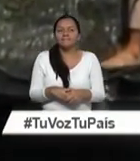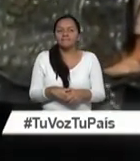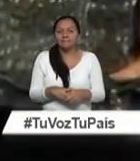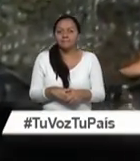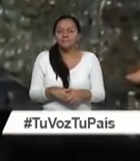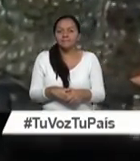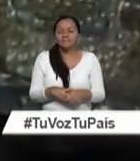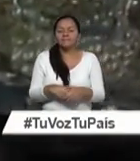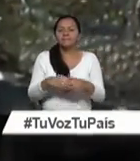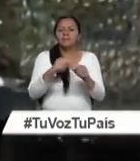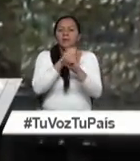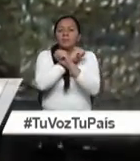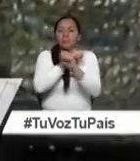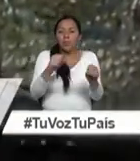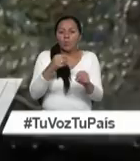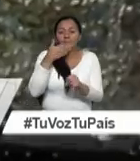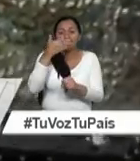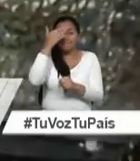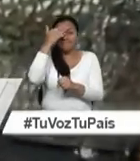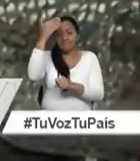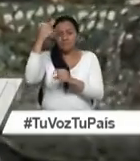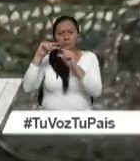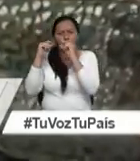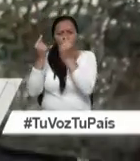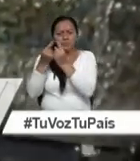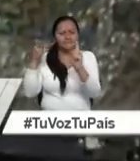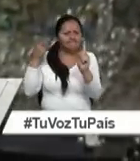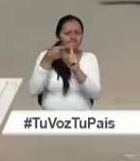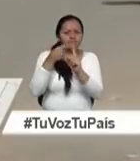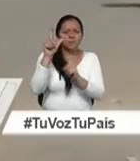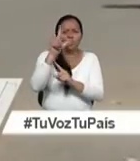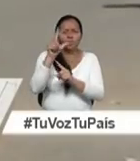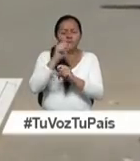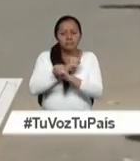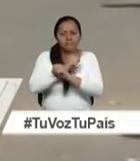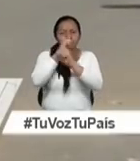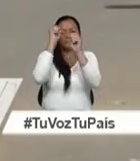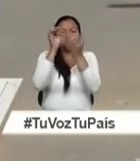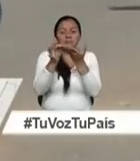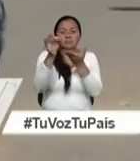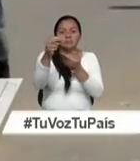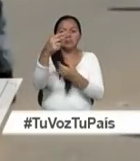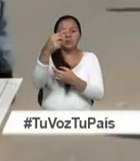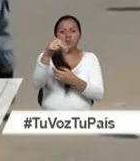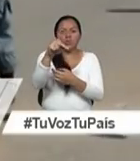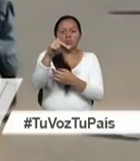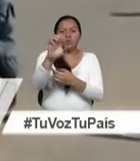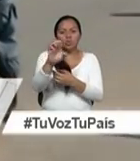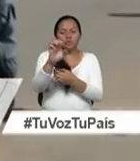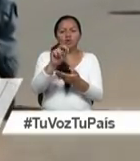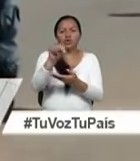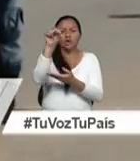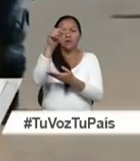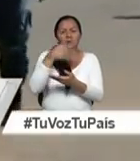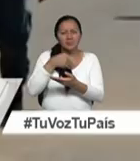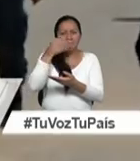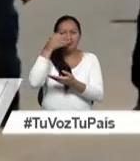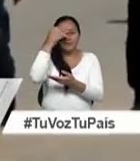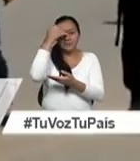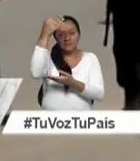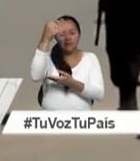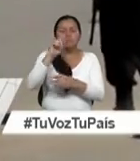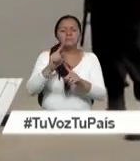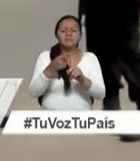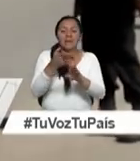Un ataque talibán se registró la madrugada de lunes en la importante ciudad de Kunduz, al norte de Afganistán, en vísperas del inicio de una conferencia